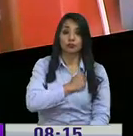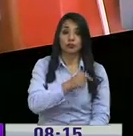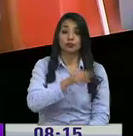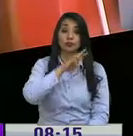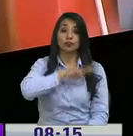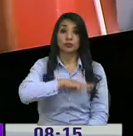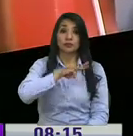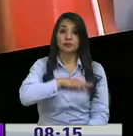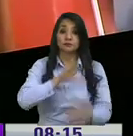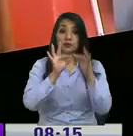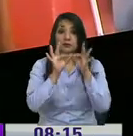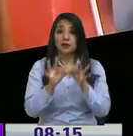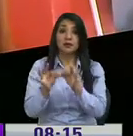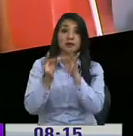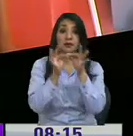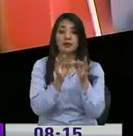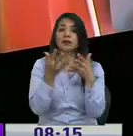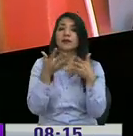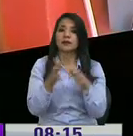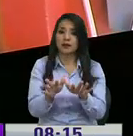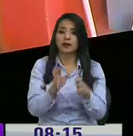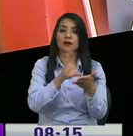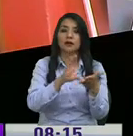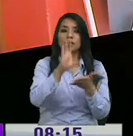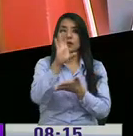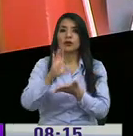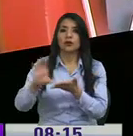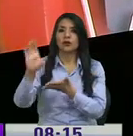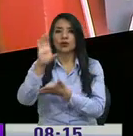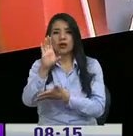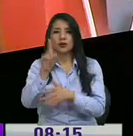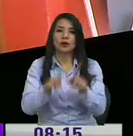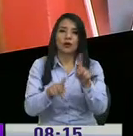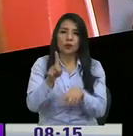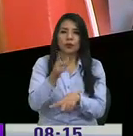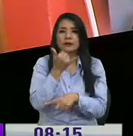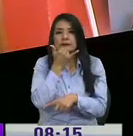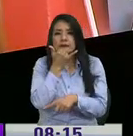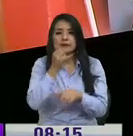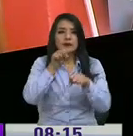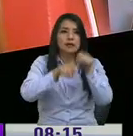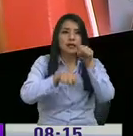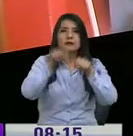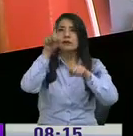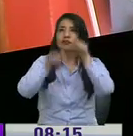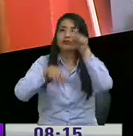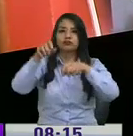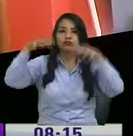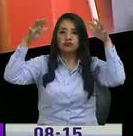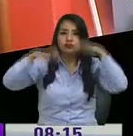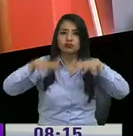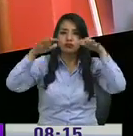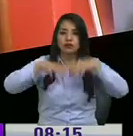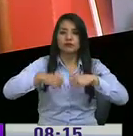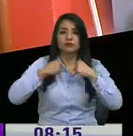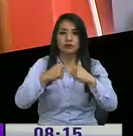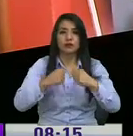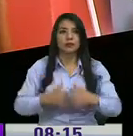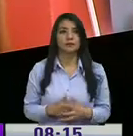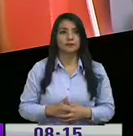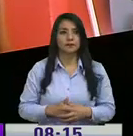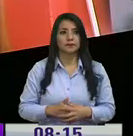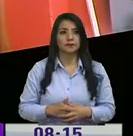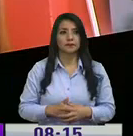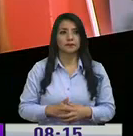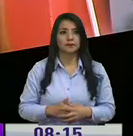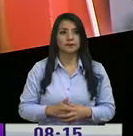reparaciones, estas adecuaciones a estas instituciones que resultaron afectadas por las lluvias fuertes y que cayeron en la